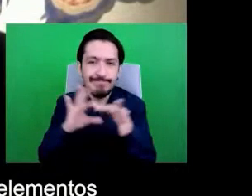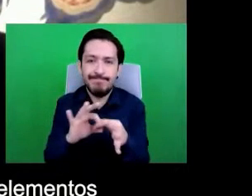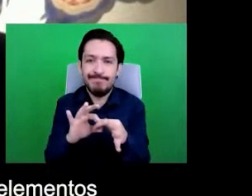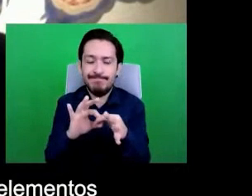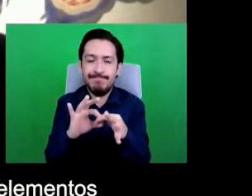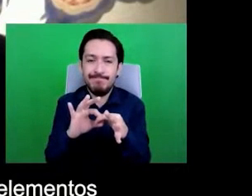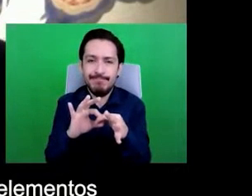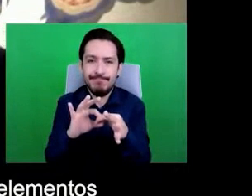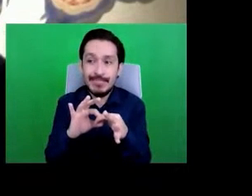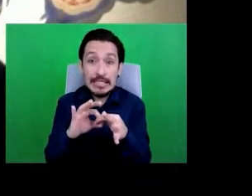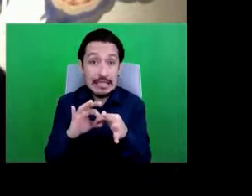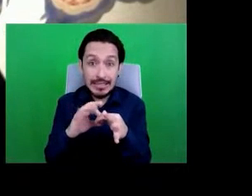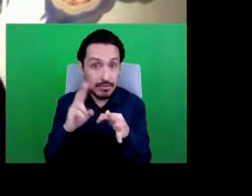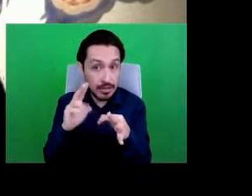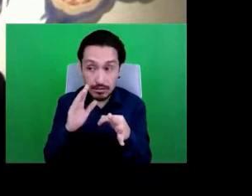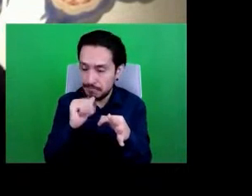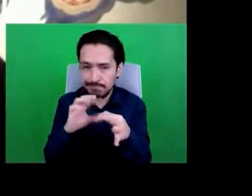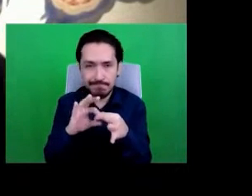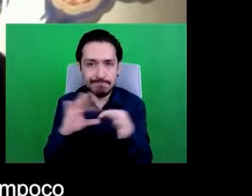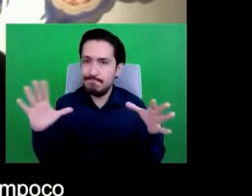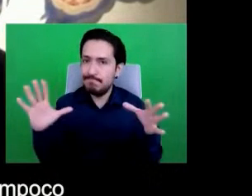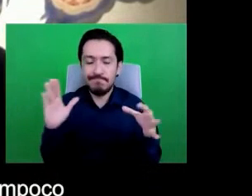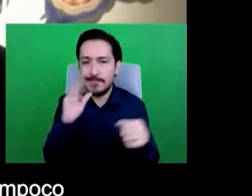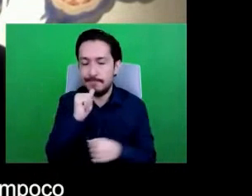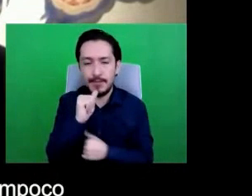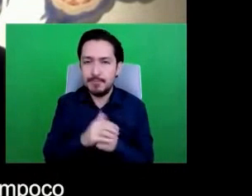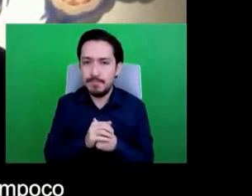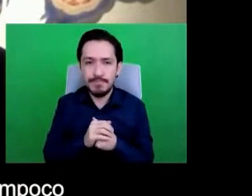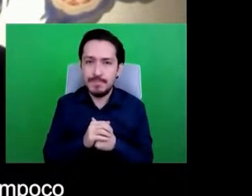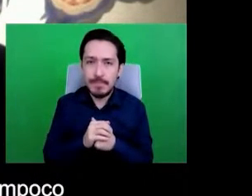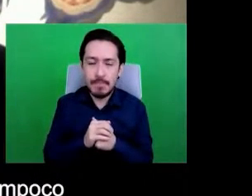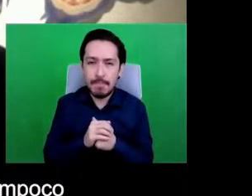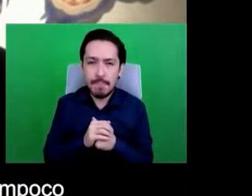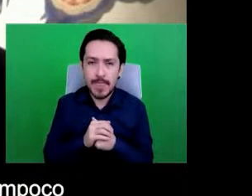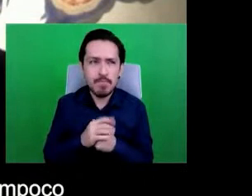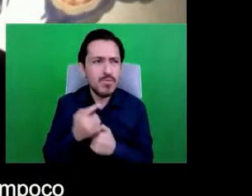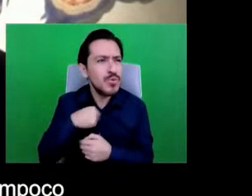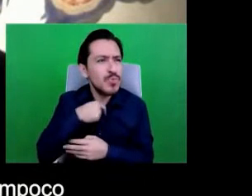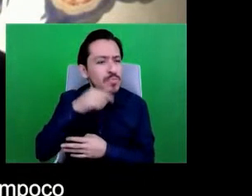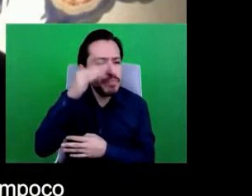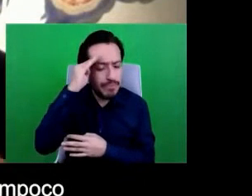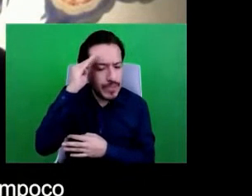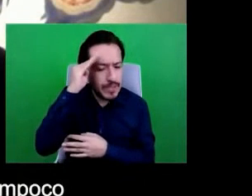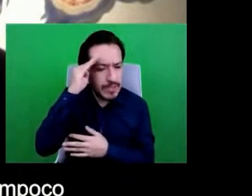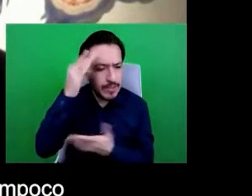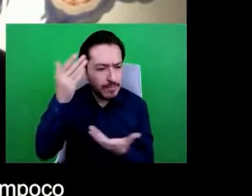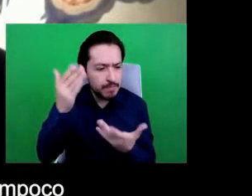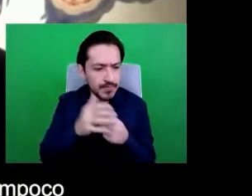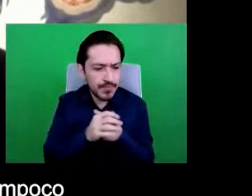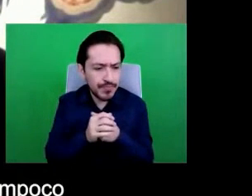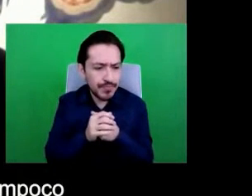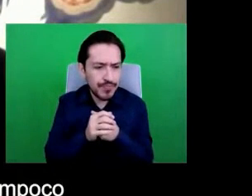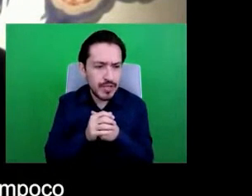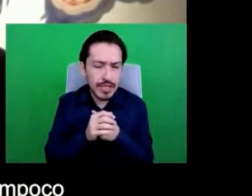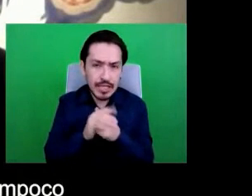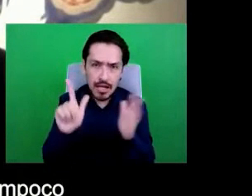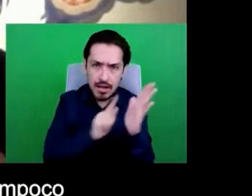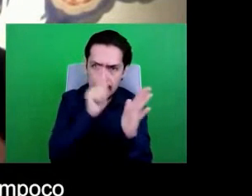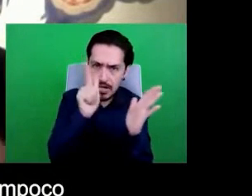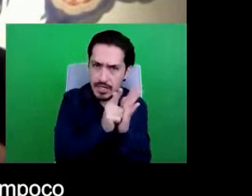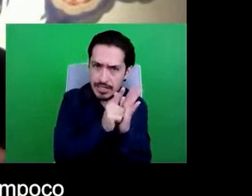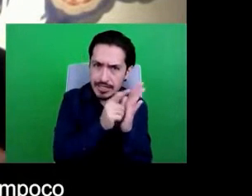se pueden desconectar. No podemos pensar en este tipo de políticas si